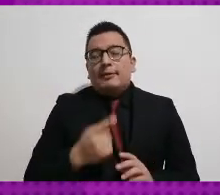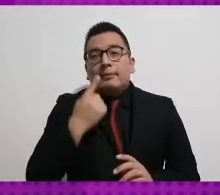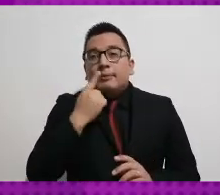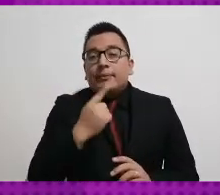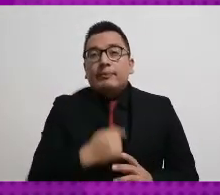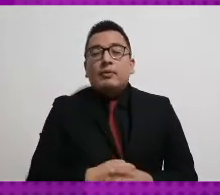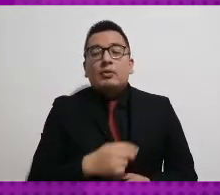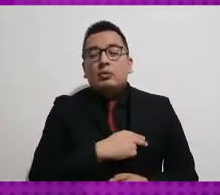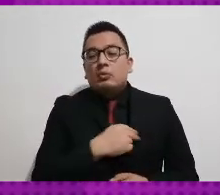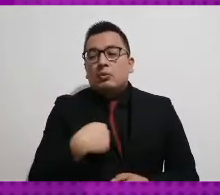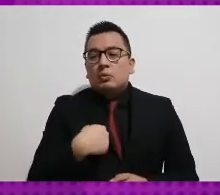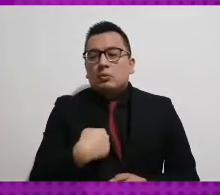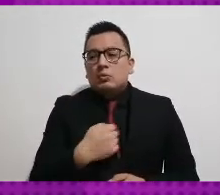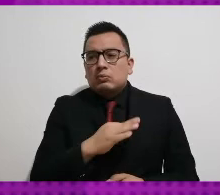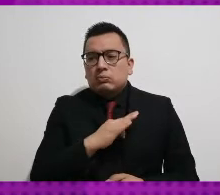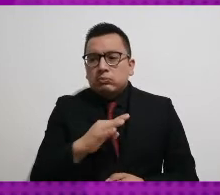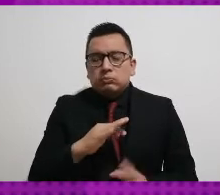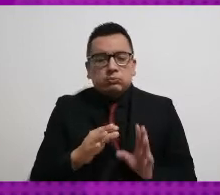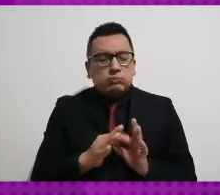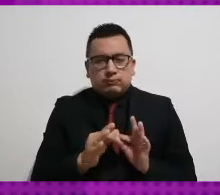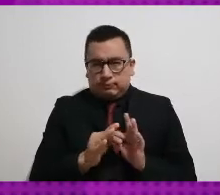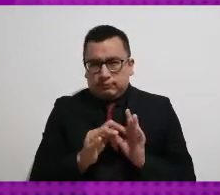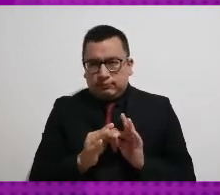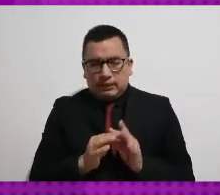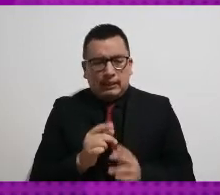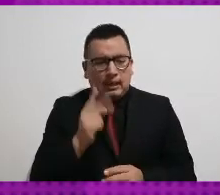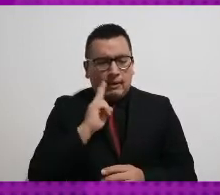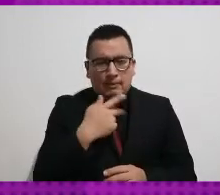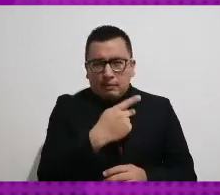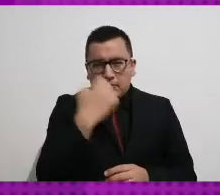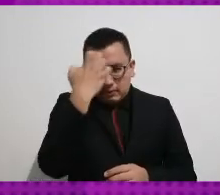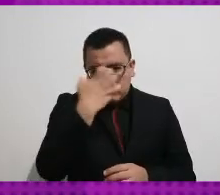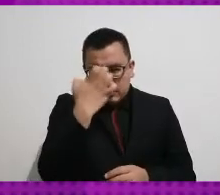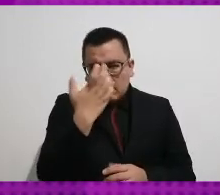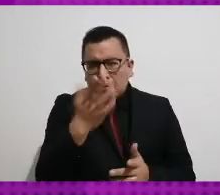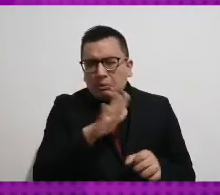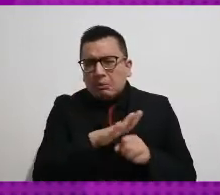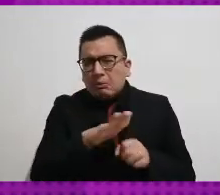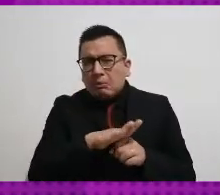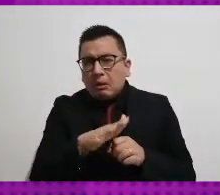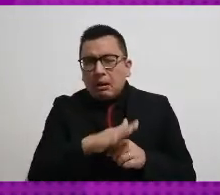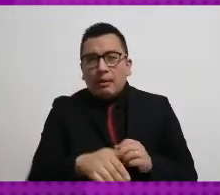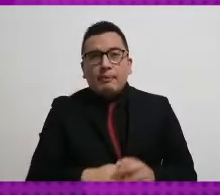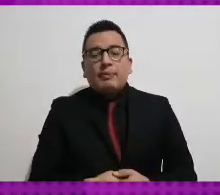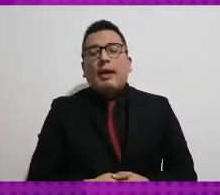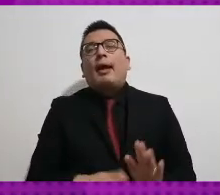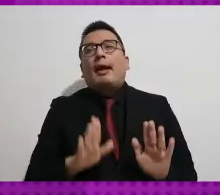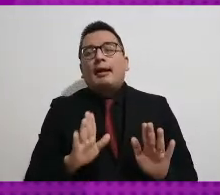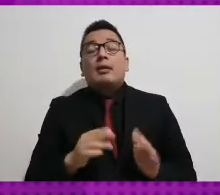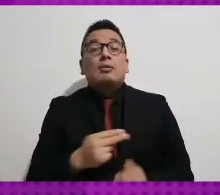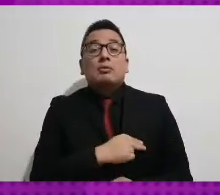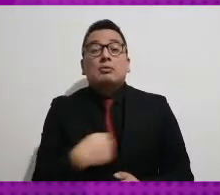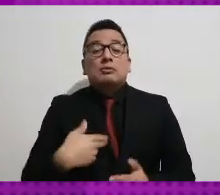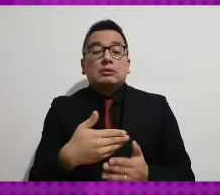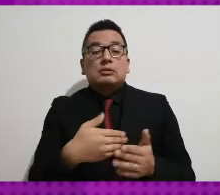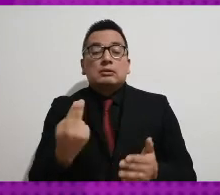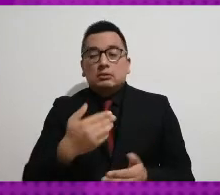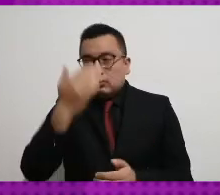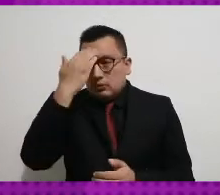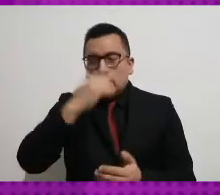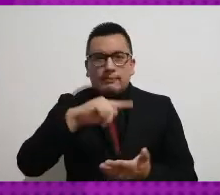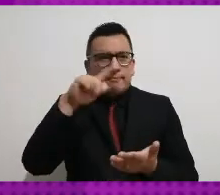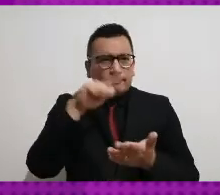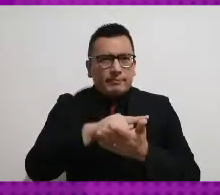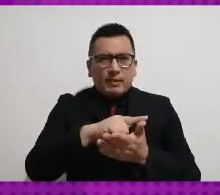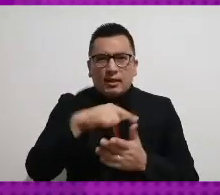manera breve. Vamos por su nombre. Tomamos en cuenta lo establecido en la Constitución Política del Estado de Coahuila